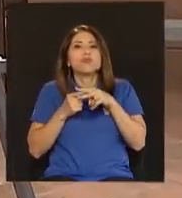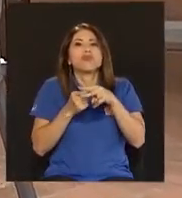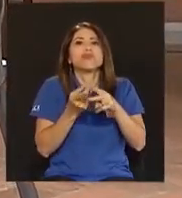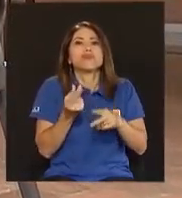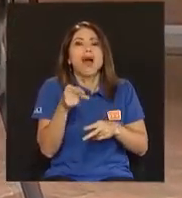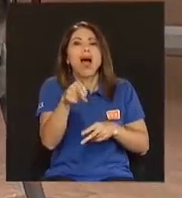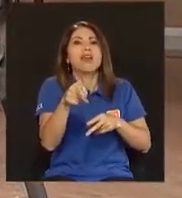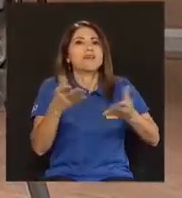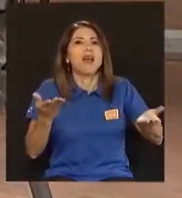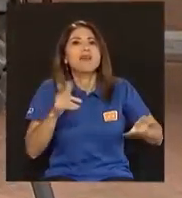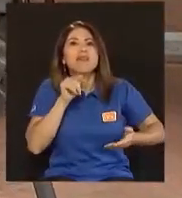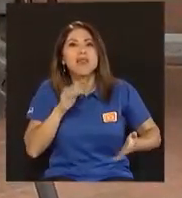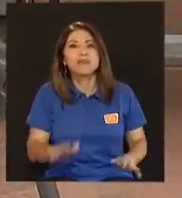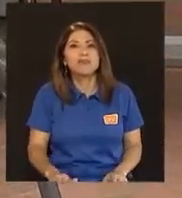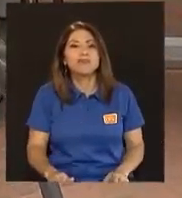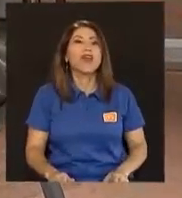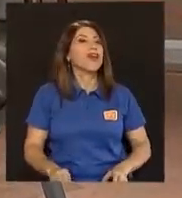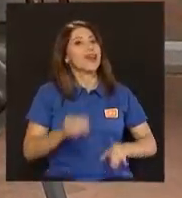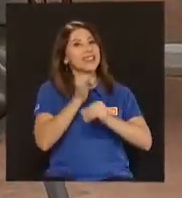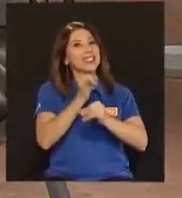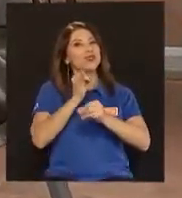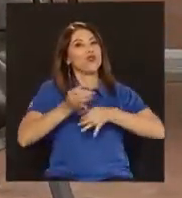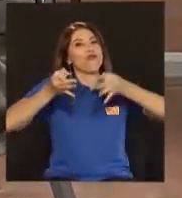Institución formal normalmente no encontrás.